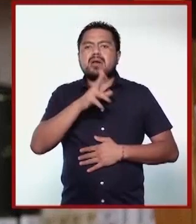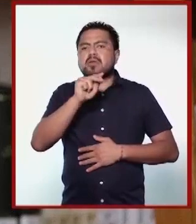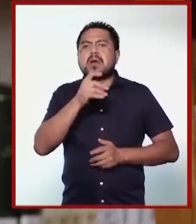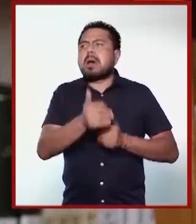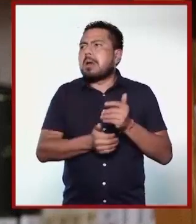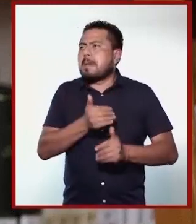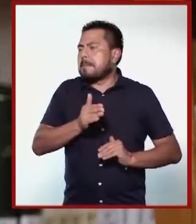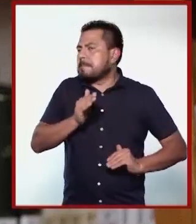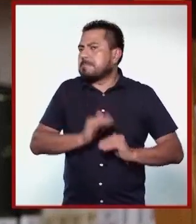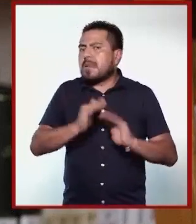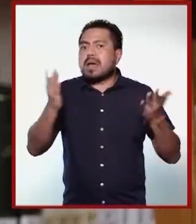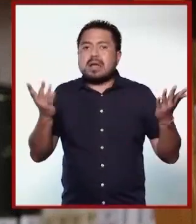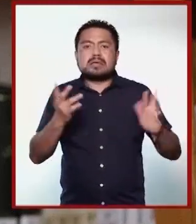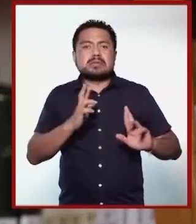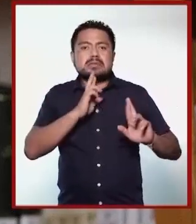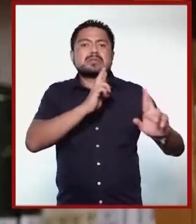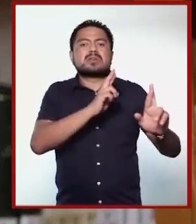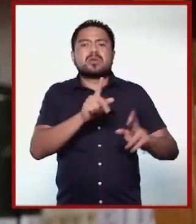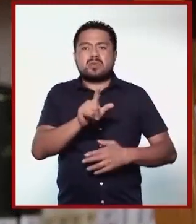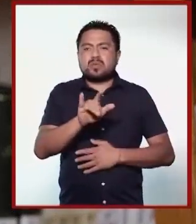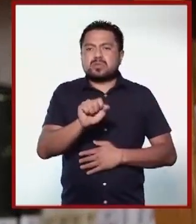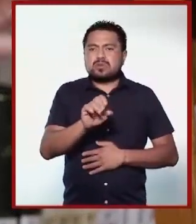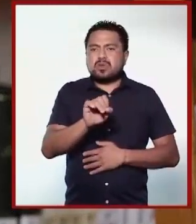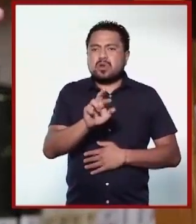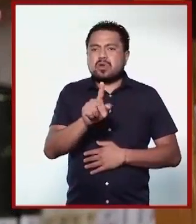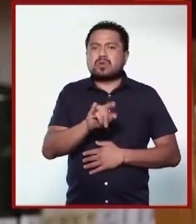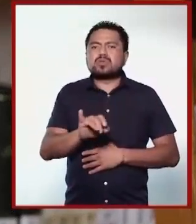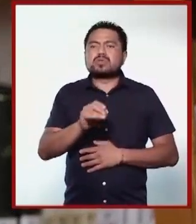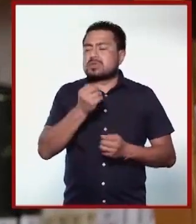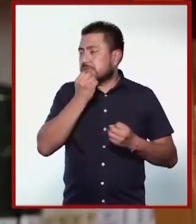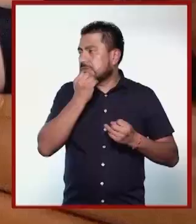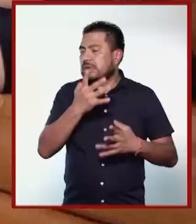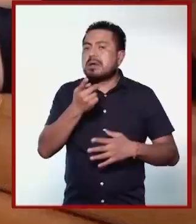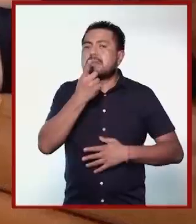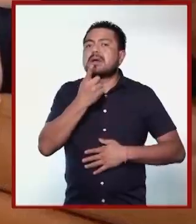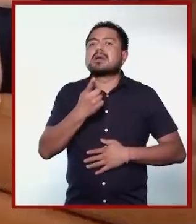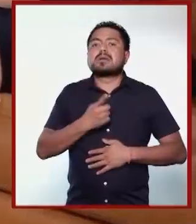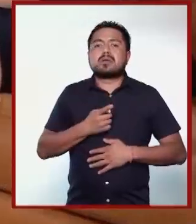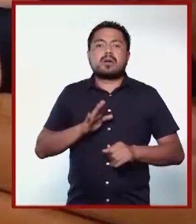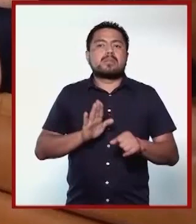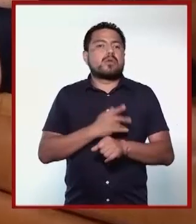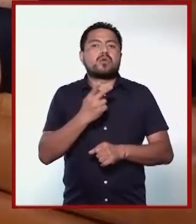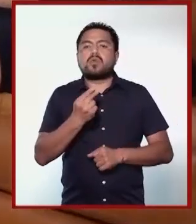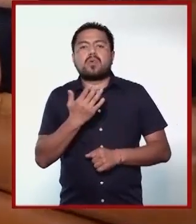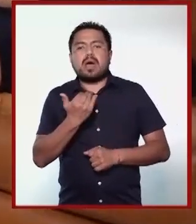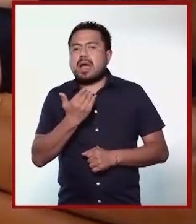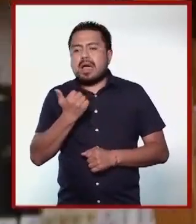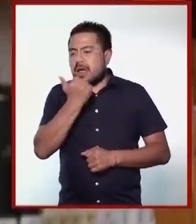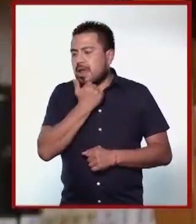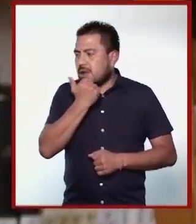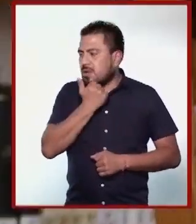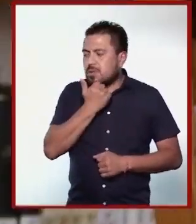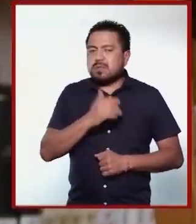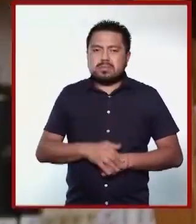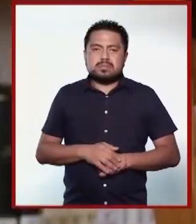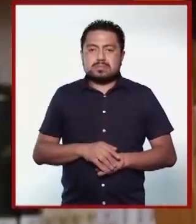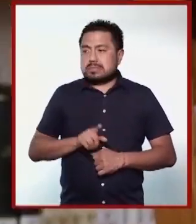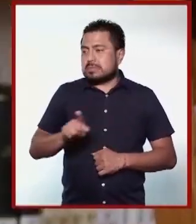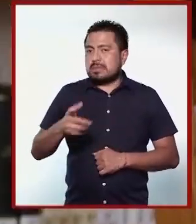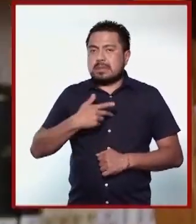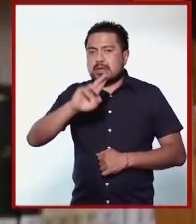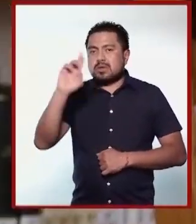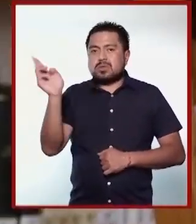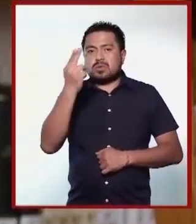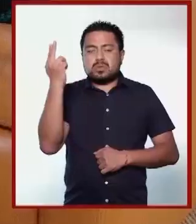avanzó más? Y la respuesta de Luis Orozco fue formidable. Me dijo: porque no tuvo alumnos. Él estaba en la